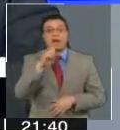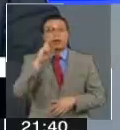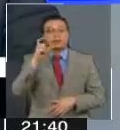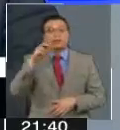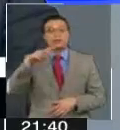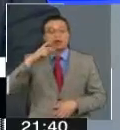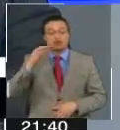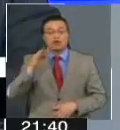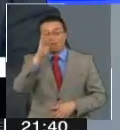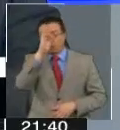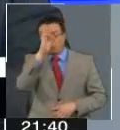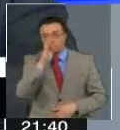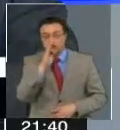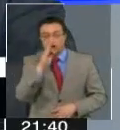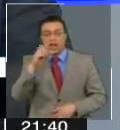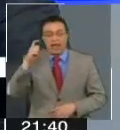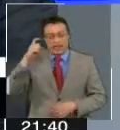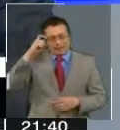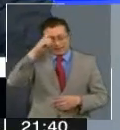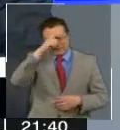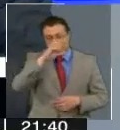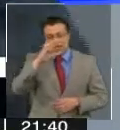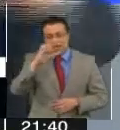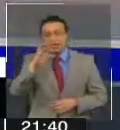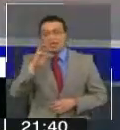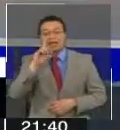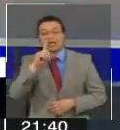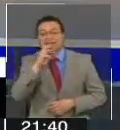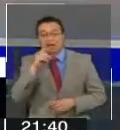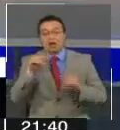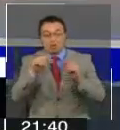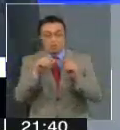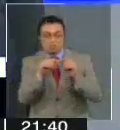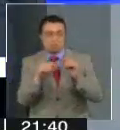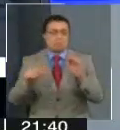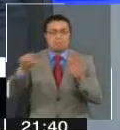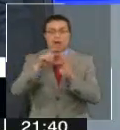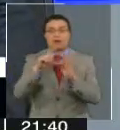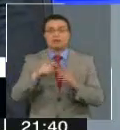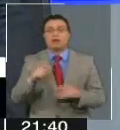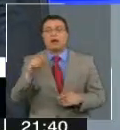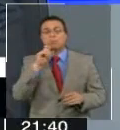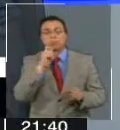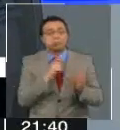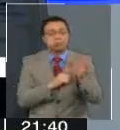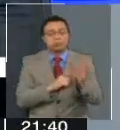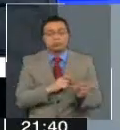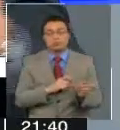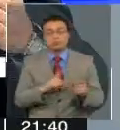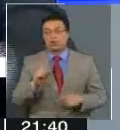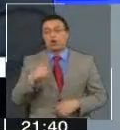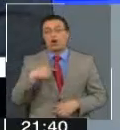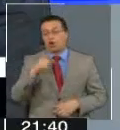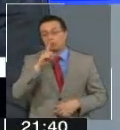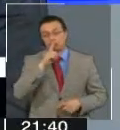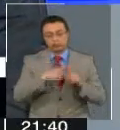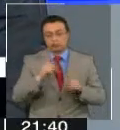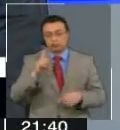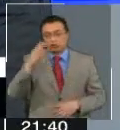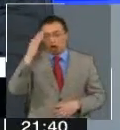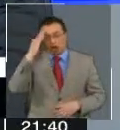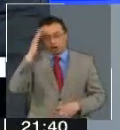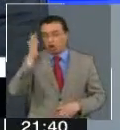de funciones críticas. Y con eso, el señor... ¿Aumentar aún más? Mucho más. ¿Qué señor? ¿Cómo? No recuerdo el nombre.